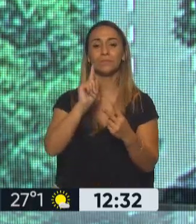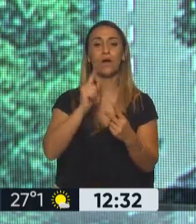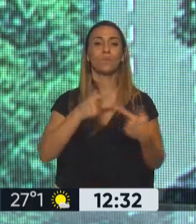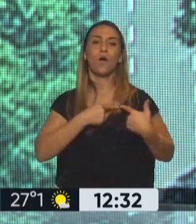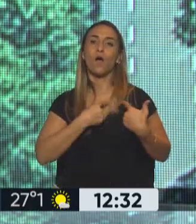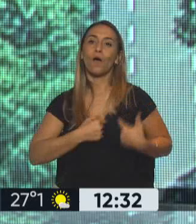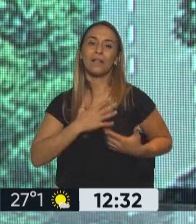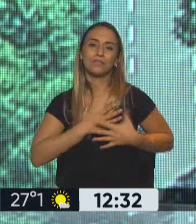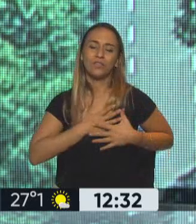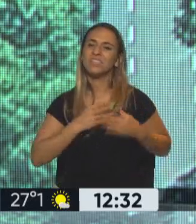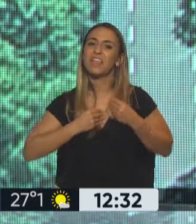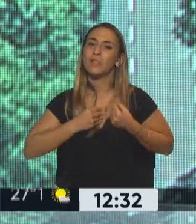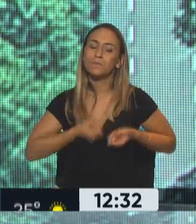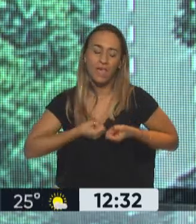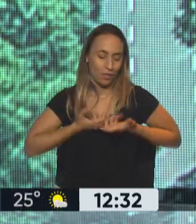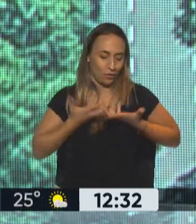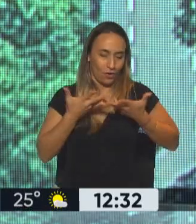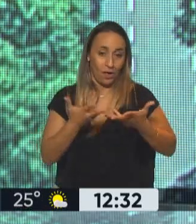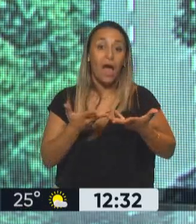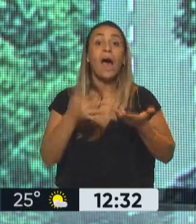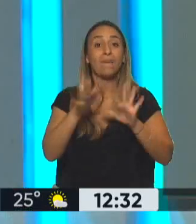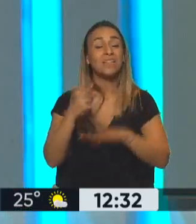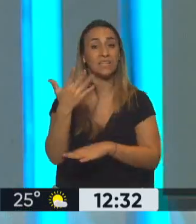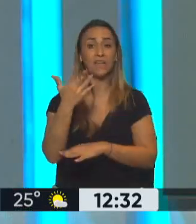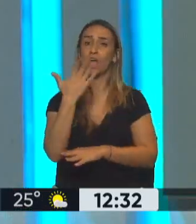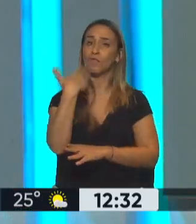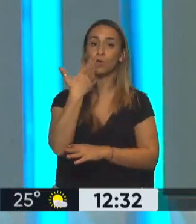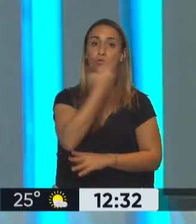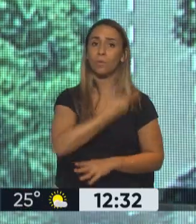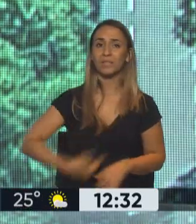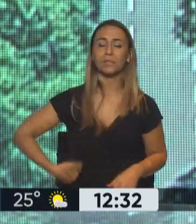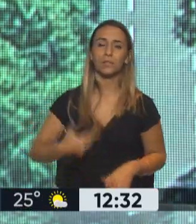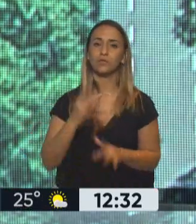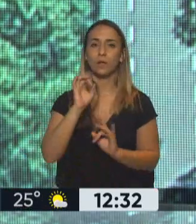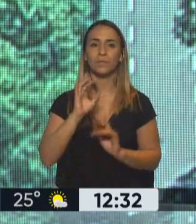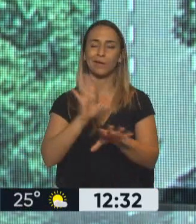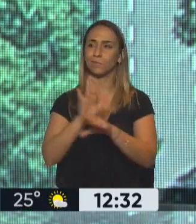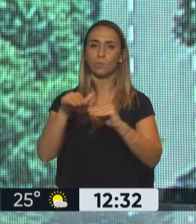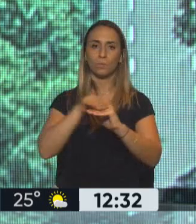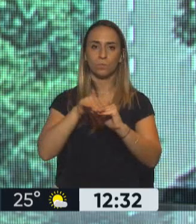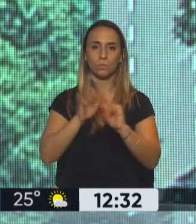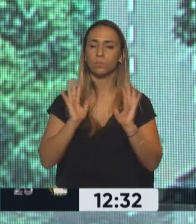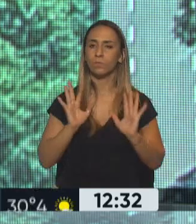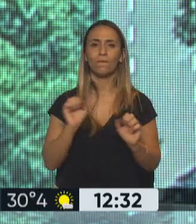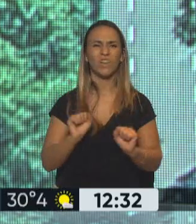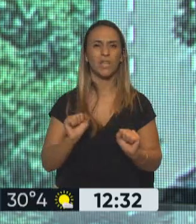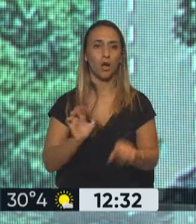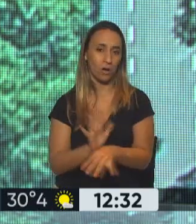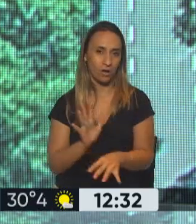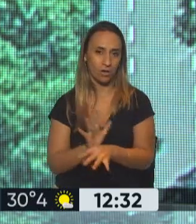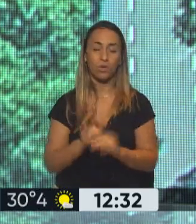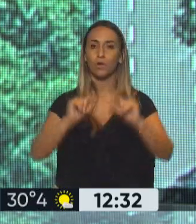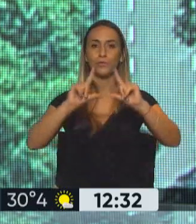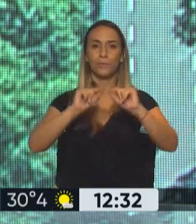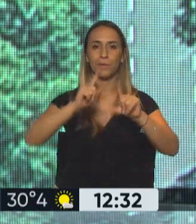son muy técnicos, son llenos de cifras, bueno, al presidente le faltaba un poquitito de corazón. Bajaba el llano de ese momento. Exacto. ¿No? Aparecen